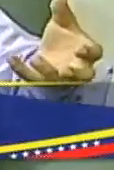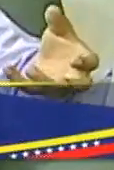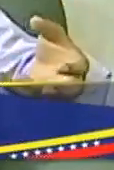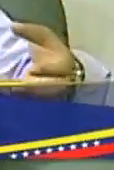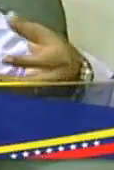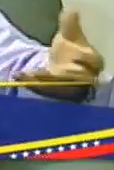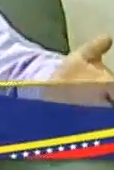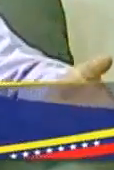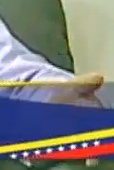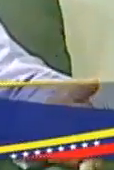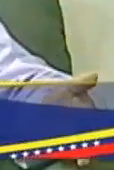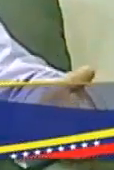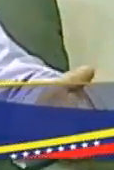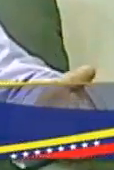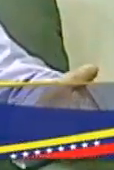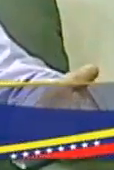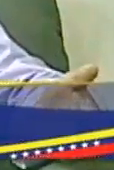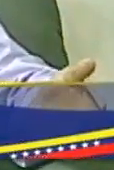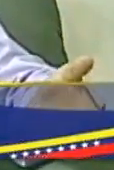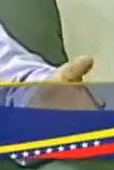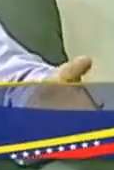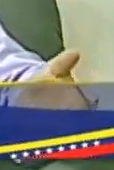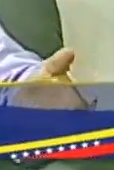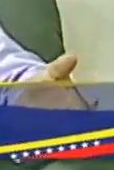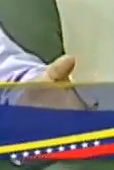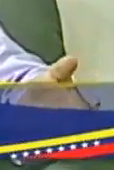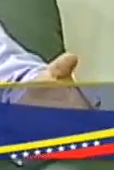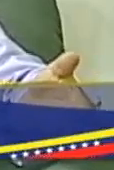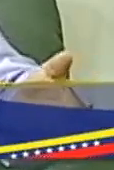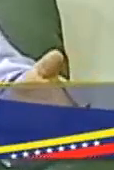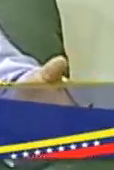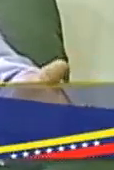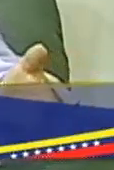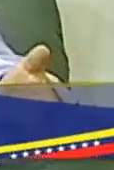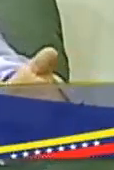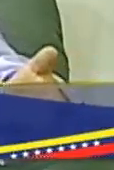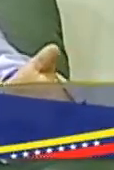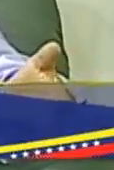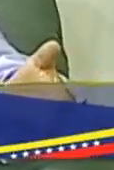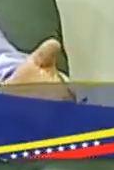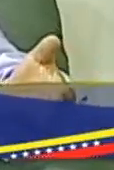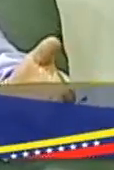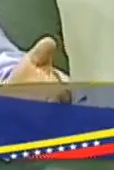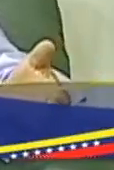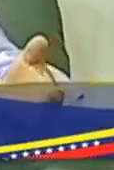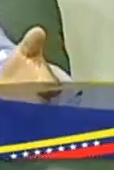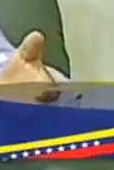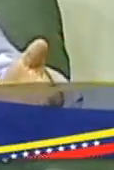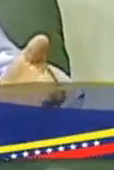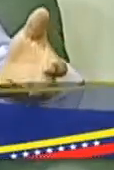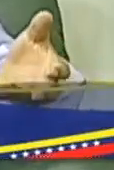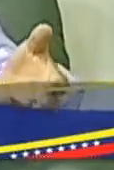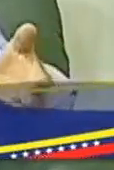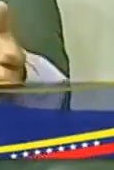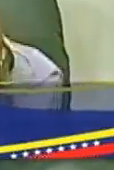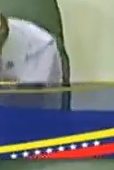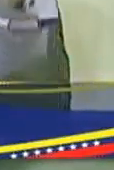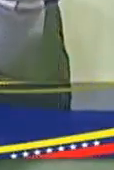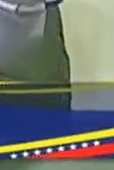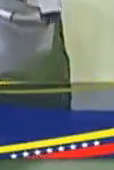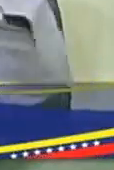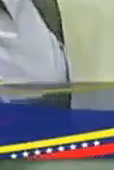grandes redes ignoran la consulta, ¿ah? ¿Por qué se hacen los locos cuando es un hecho democrático tan exponencial y